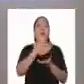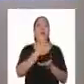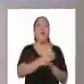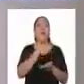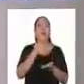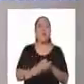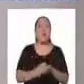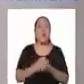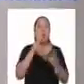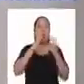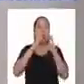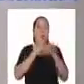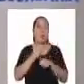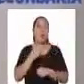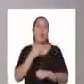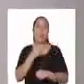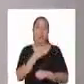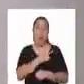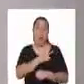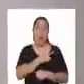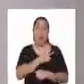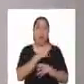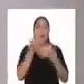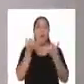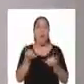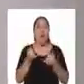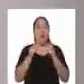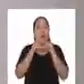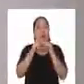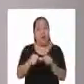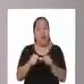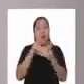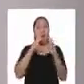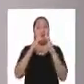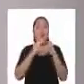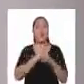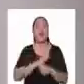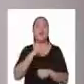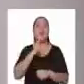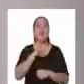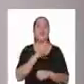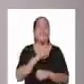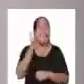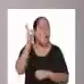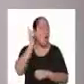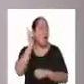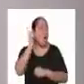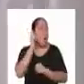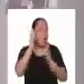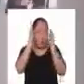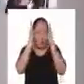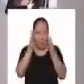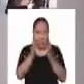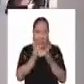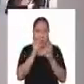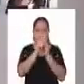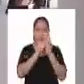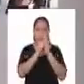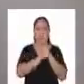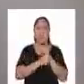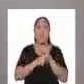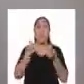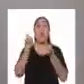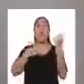secundaria. En la clase de hoy seguiremos desarrollando la comunicación oral a través de la escucha activa del video documental sobre los ambulantes de